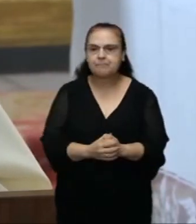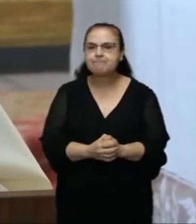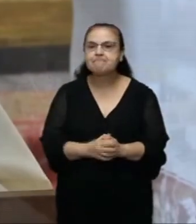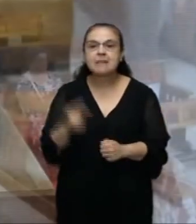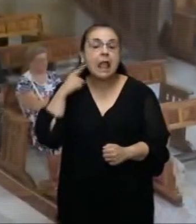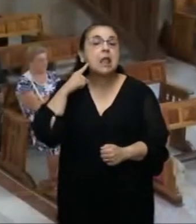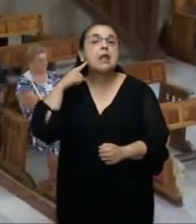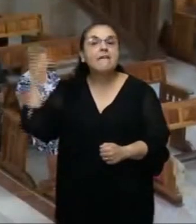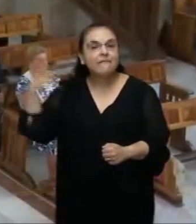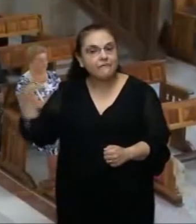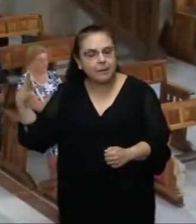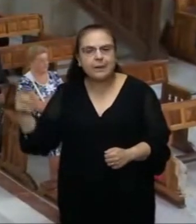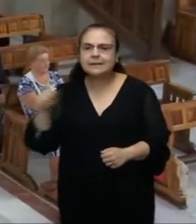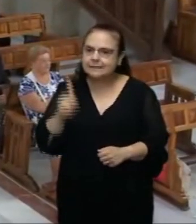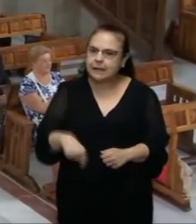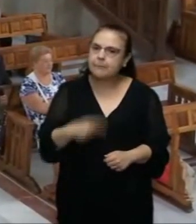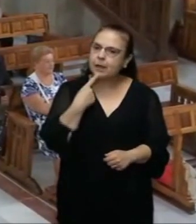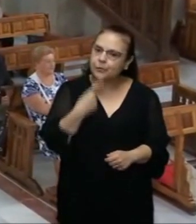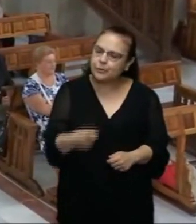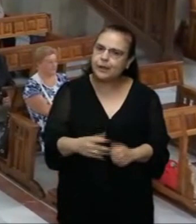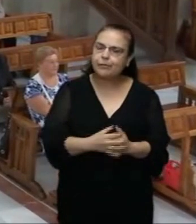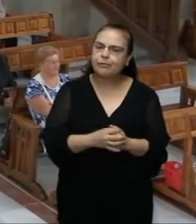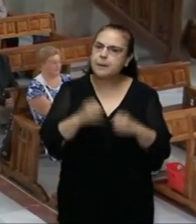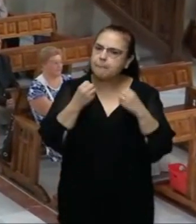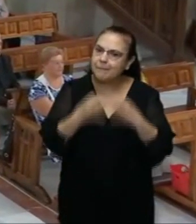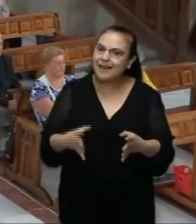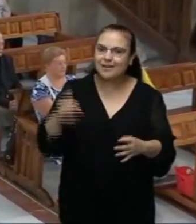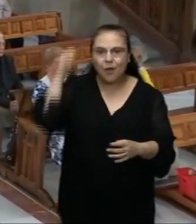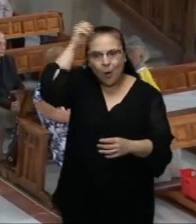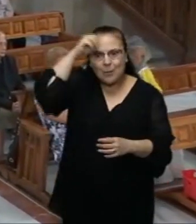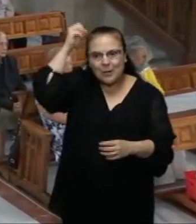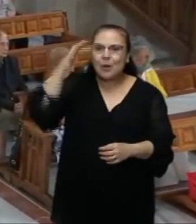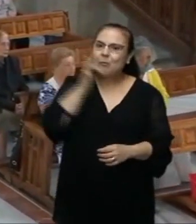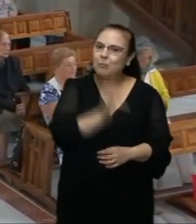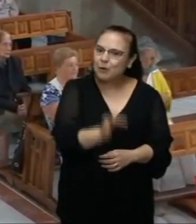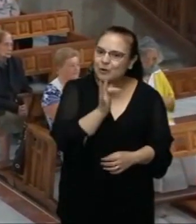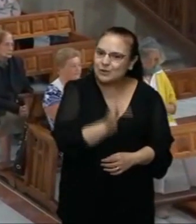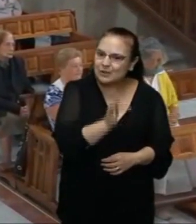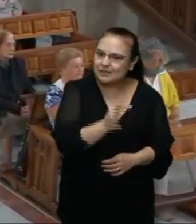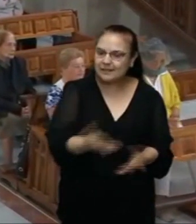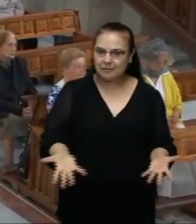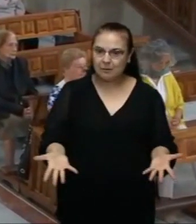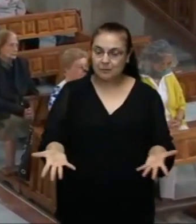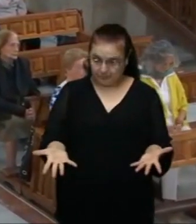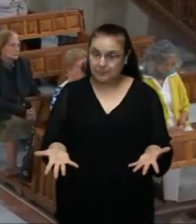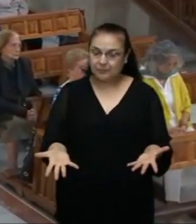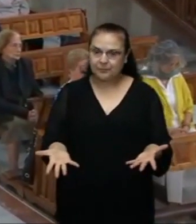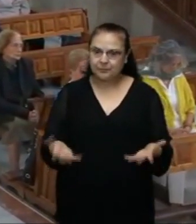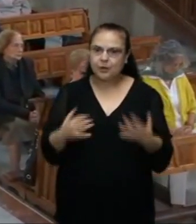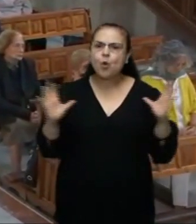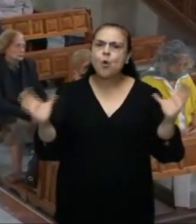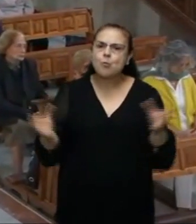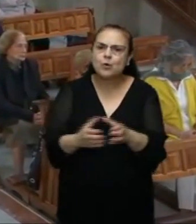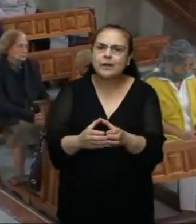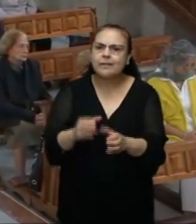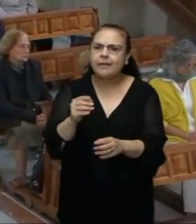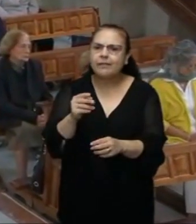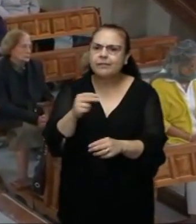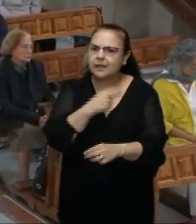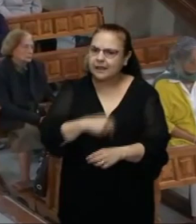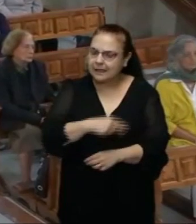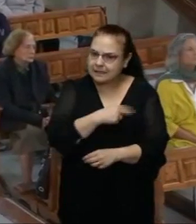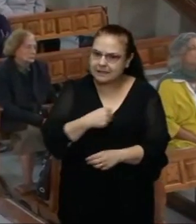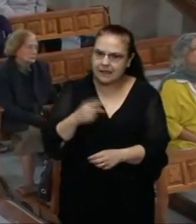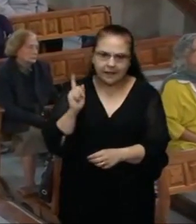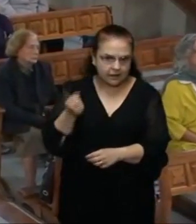fama también entre los de fuera, no solo dentro de la comunidad cristiana, sino también de